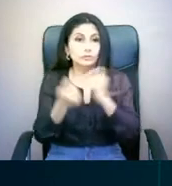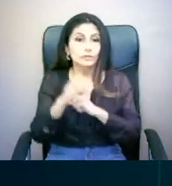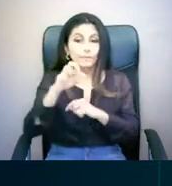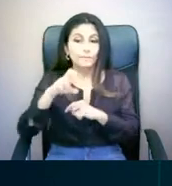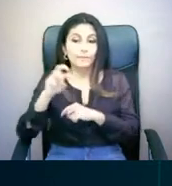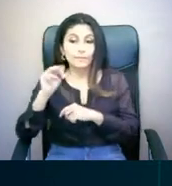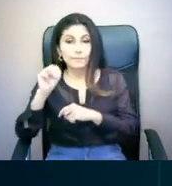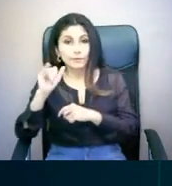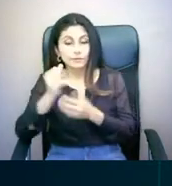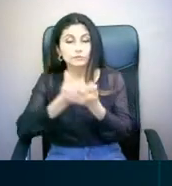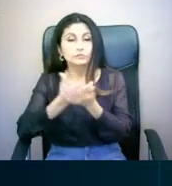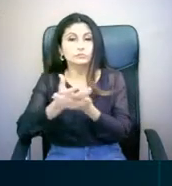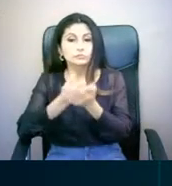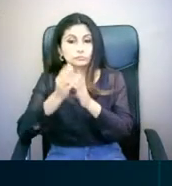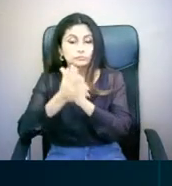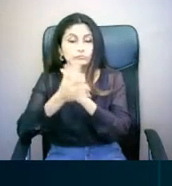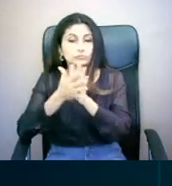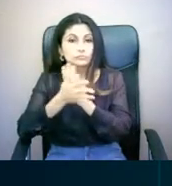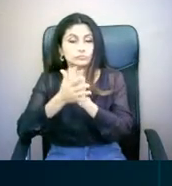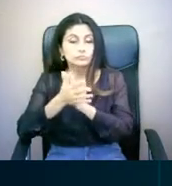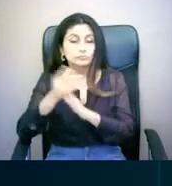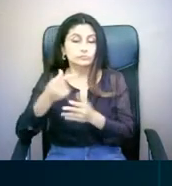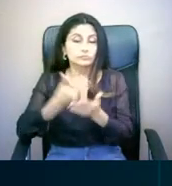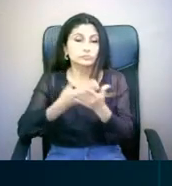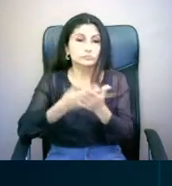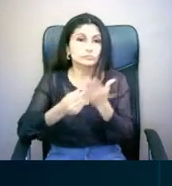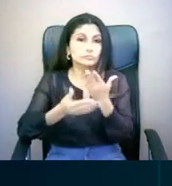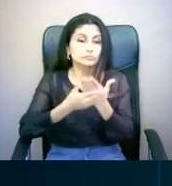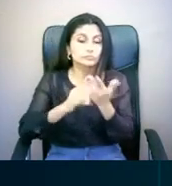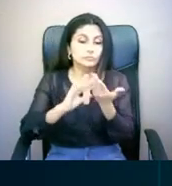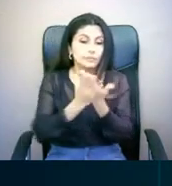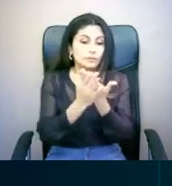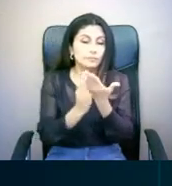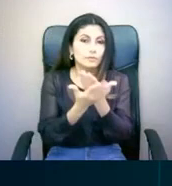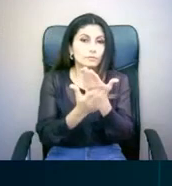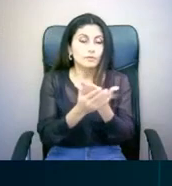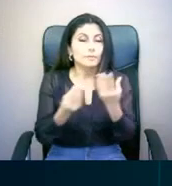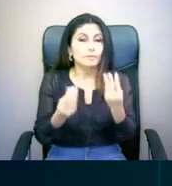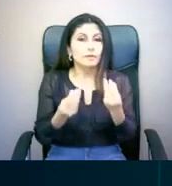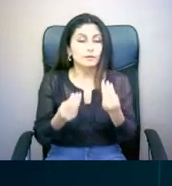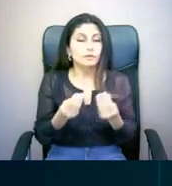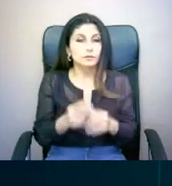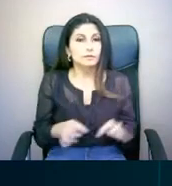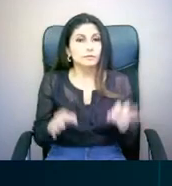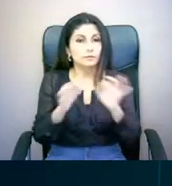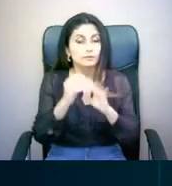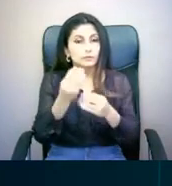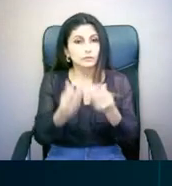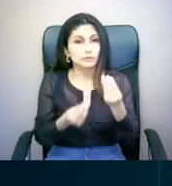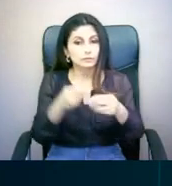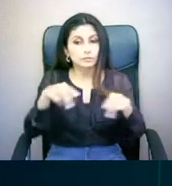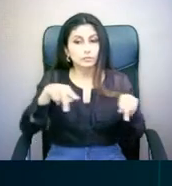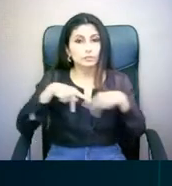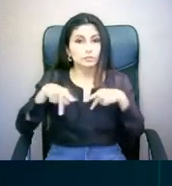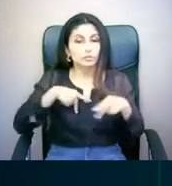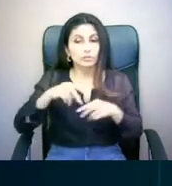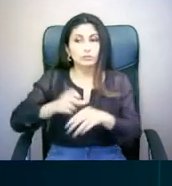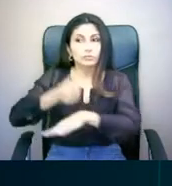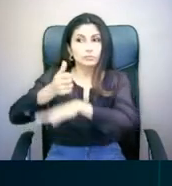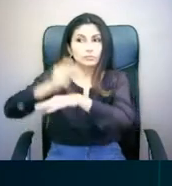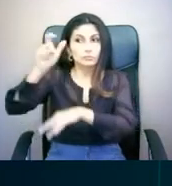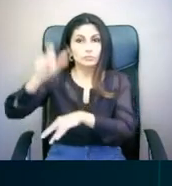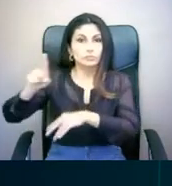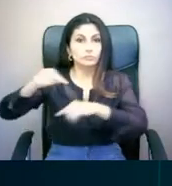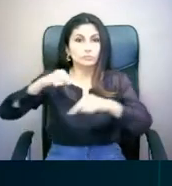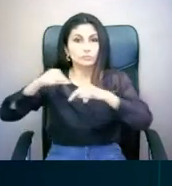PMI en términos de lo que es estos documentos complementarios para, digamos, establecer cuál es el rol que debe tener un gerente de proyectos. Y